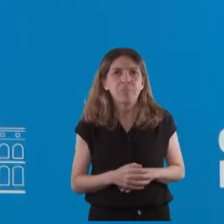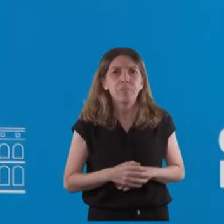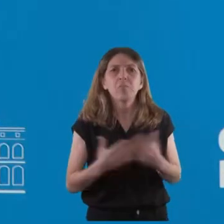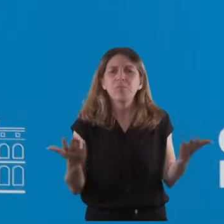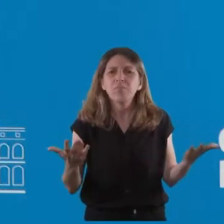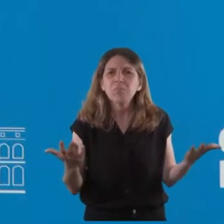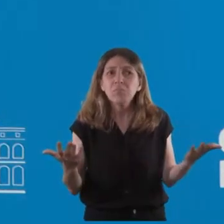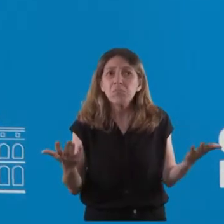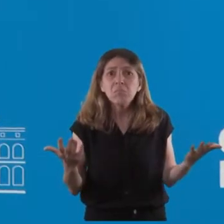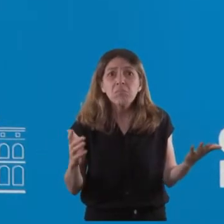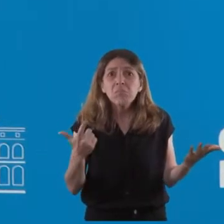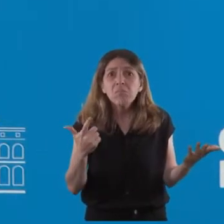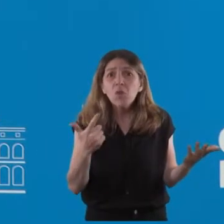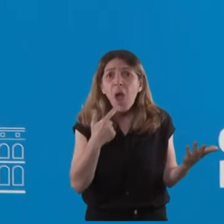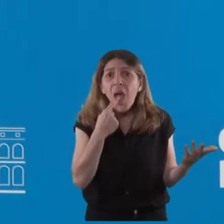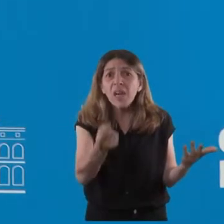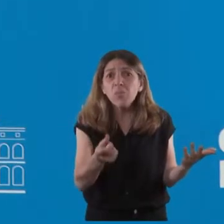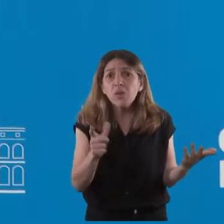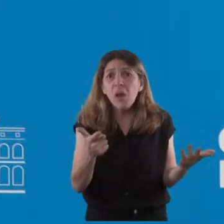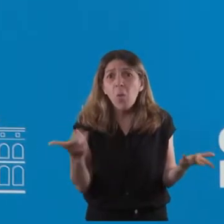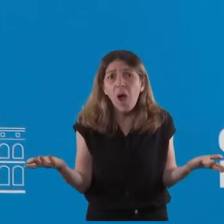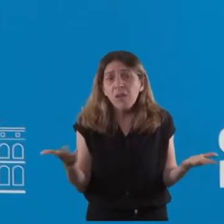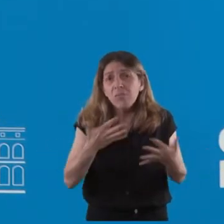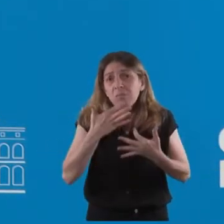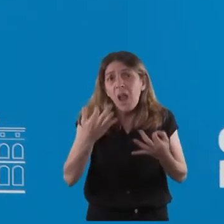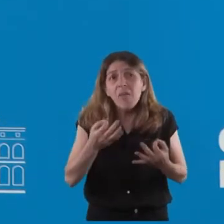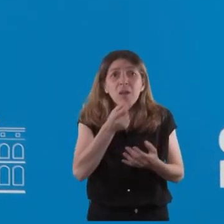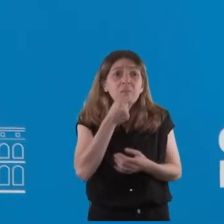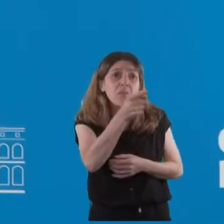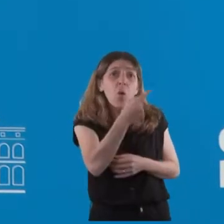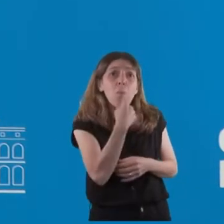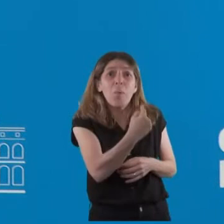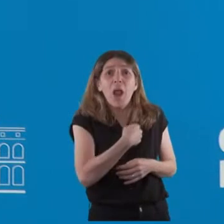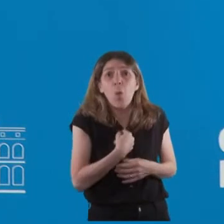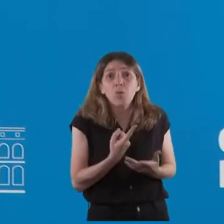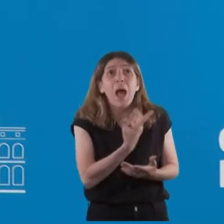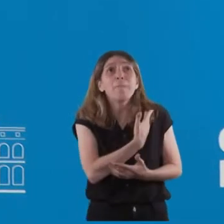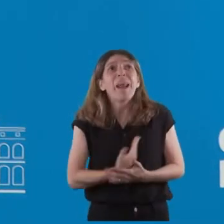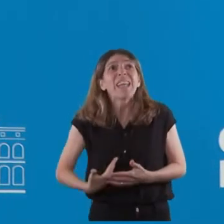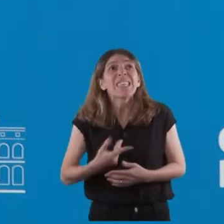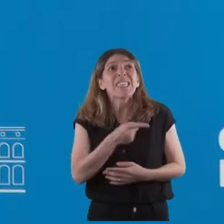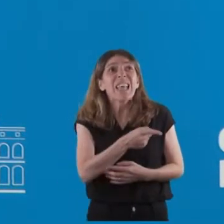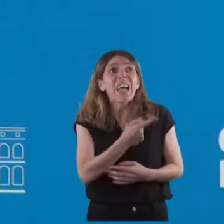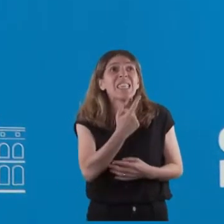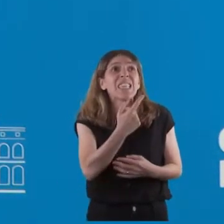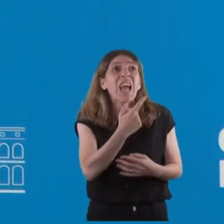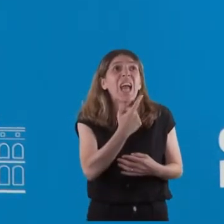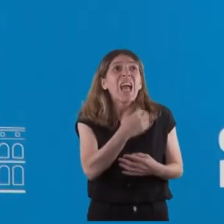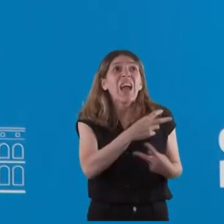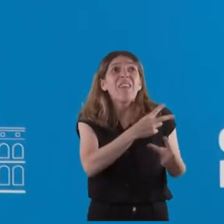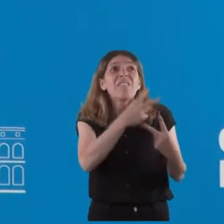no tengo no tengo respuesta la verdad es que si usted me está preguntando si el presidente tenía que ir a rusia a